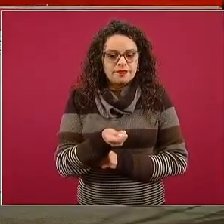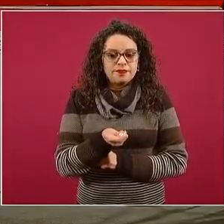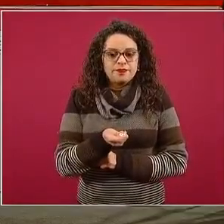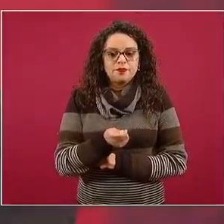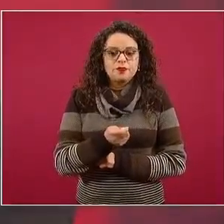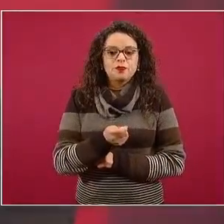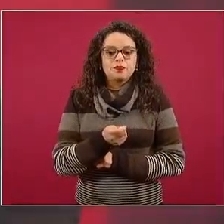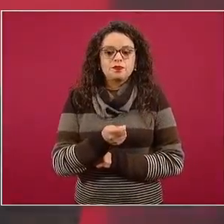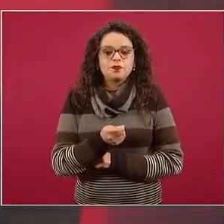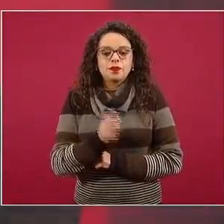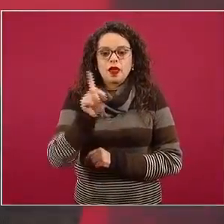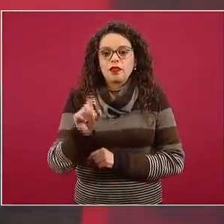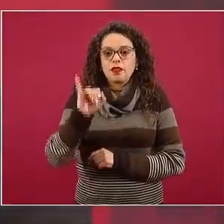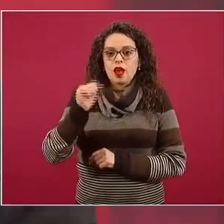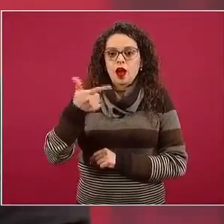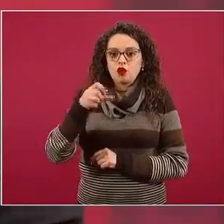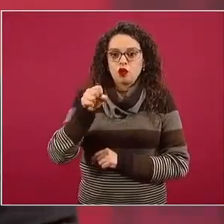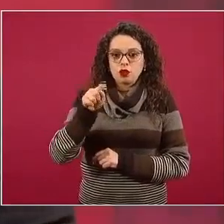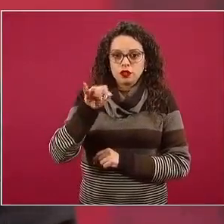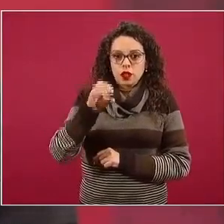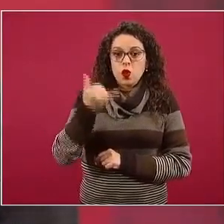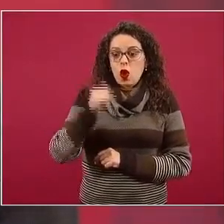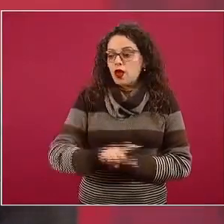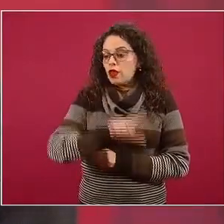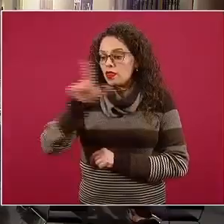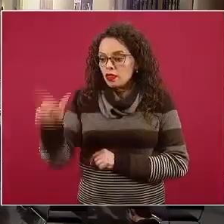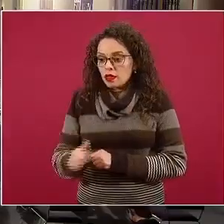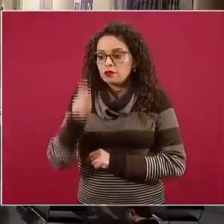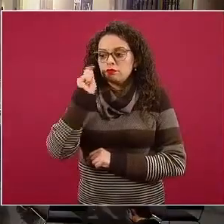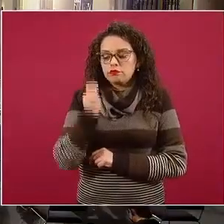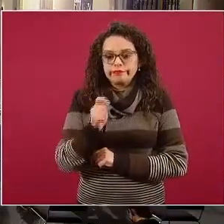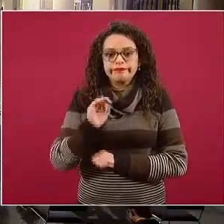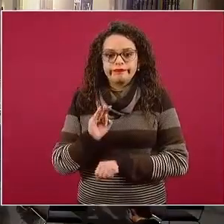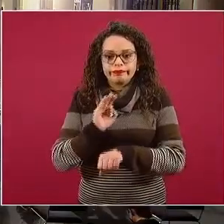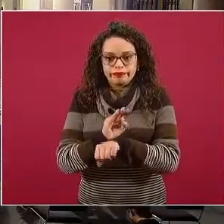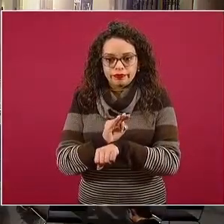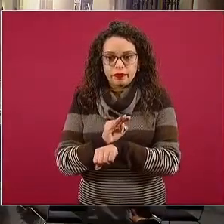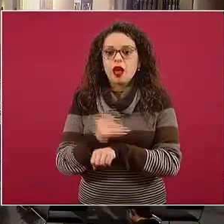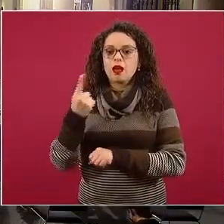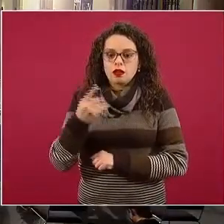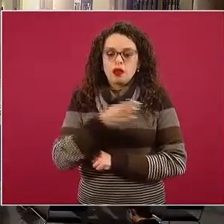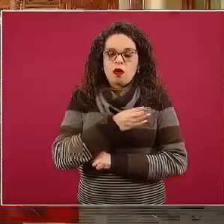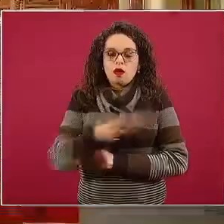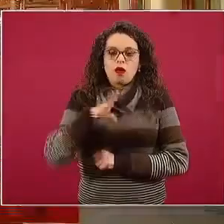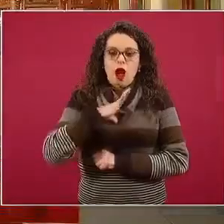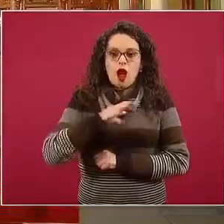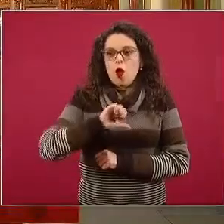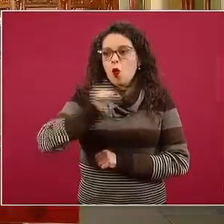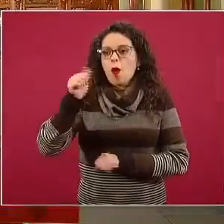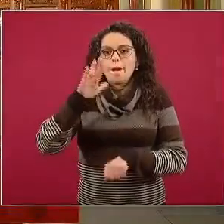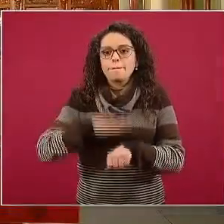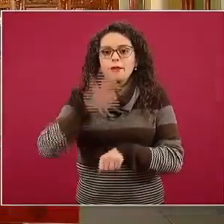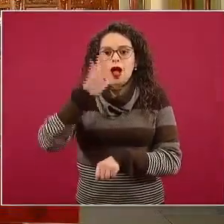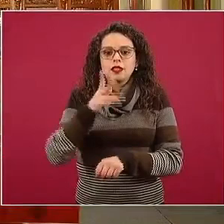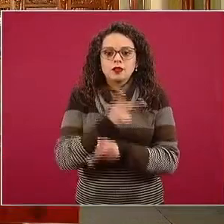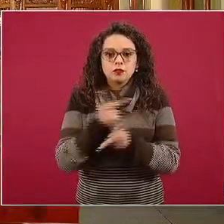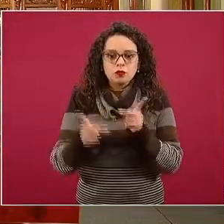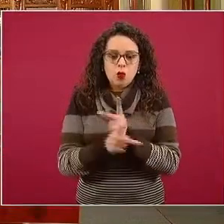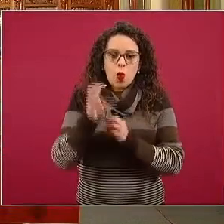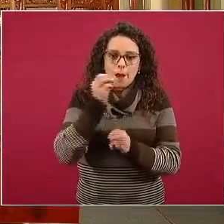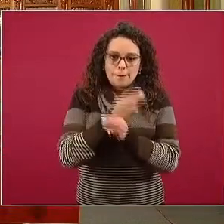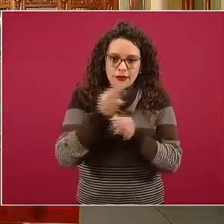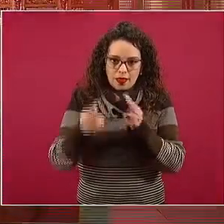diagnóstico seguido de intervención preventiva, qué bueno que existan nuevos instrumentos. Tal es el caso de las